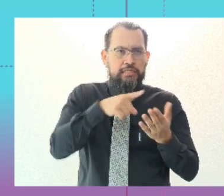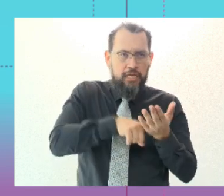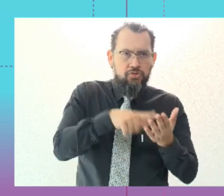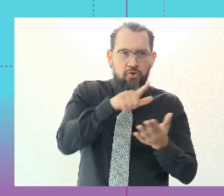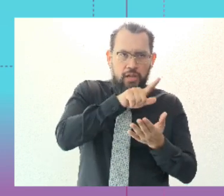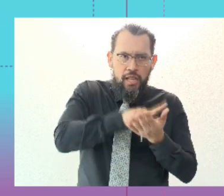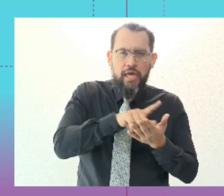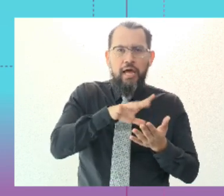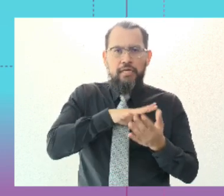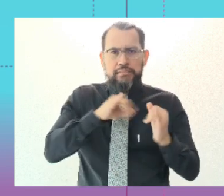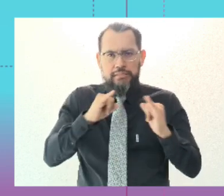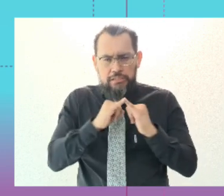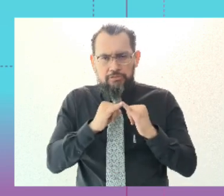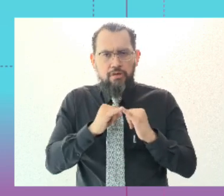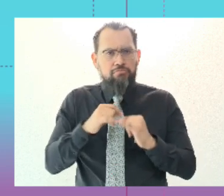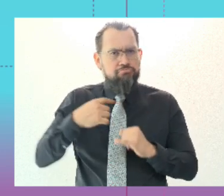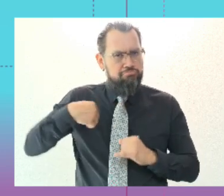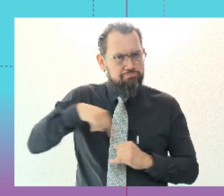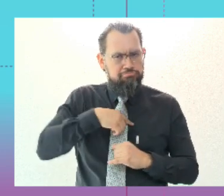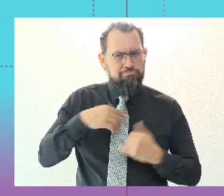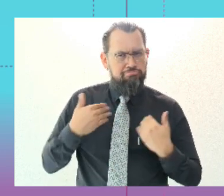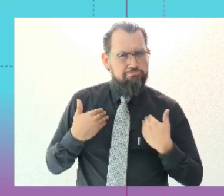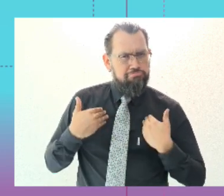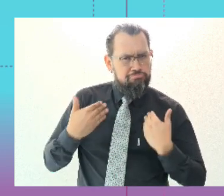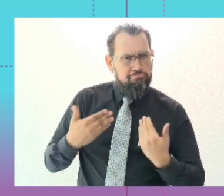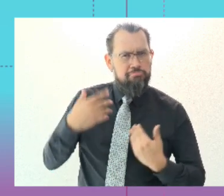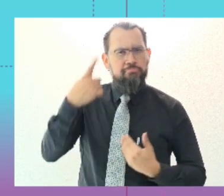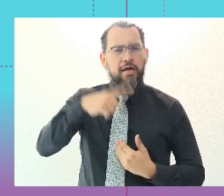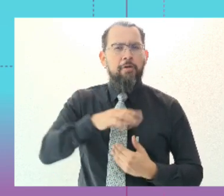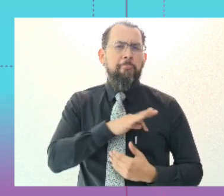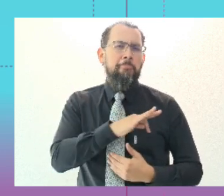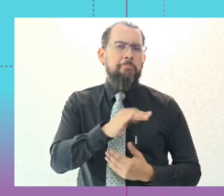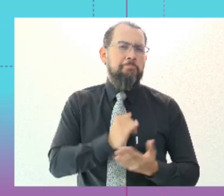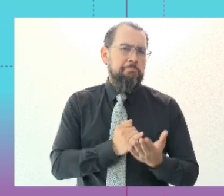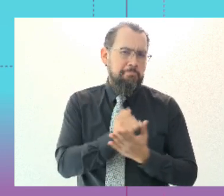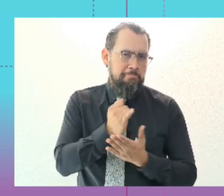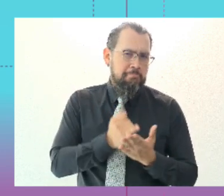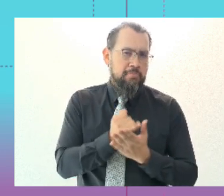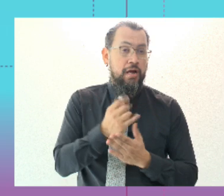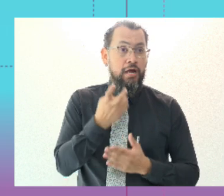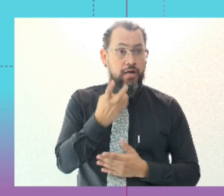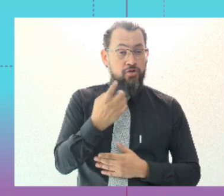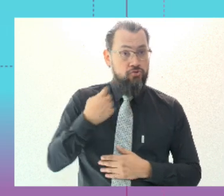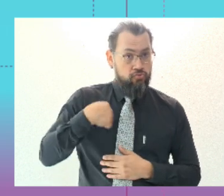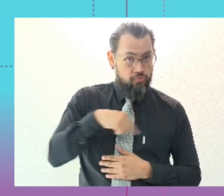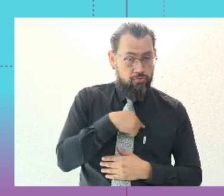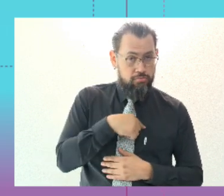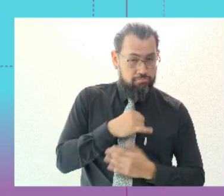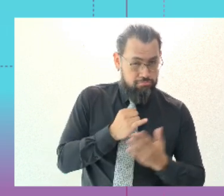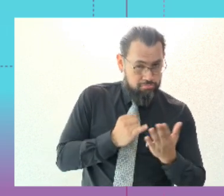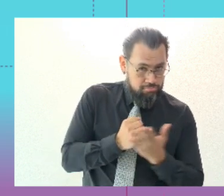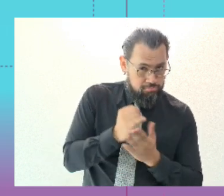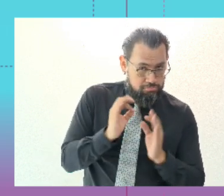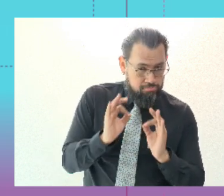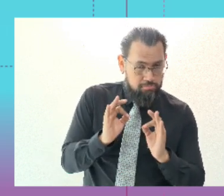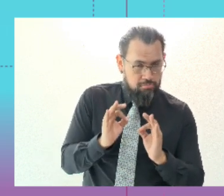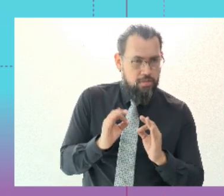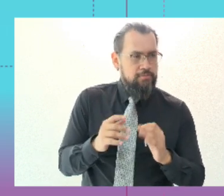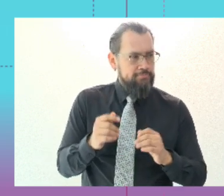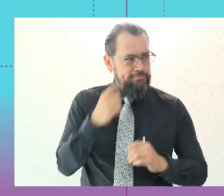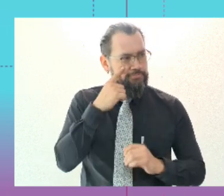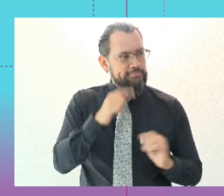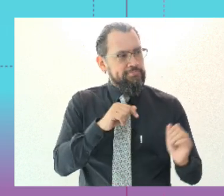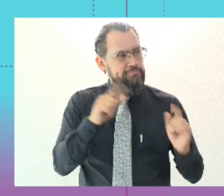instituciones, la certeza que tengamos para la toma de decisiones. En la medida que no tomamos decisiones, la siguiente, por